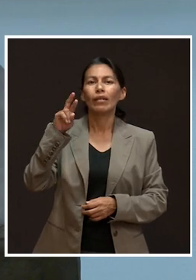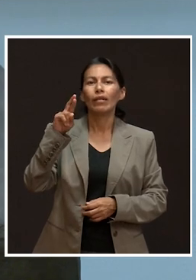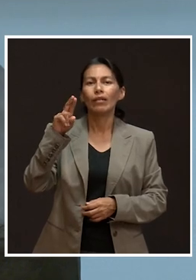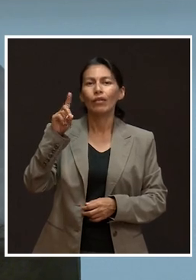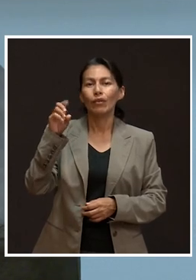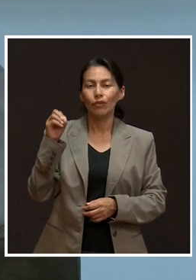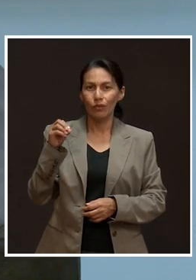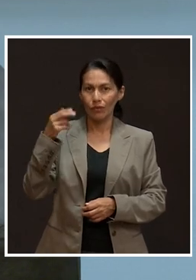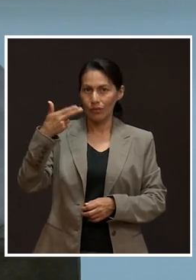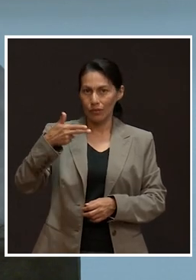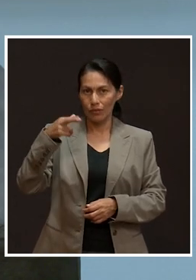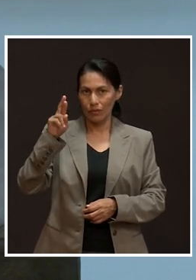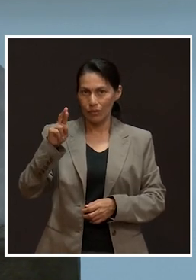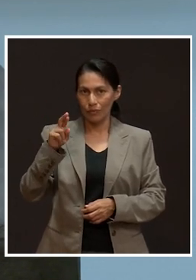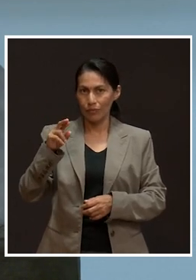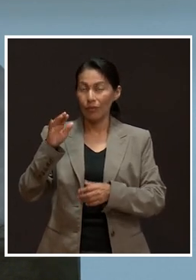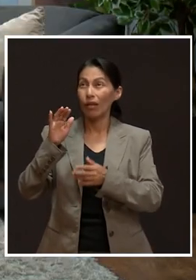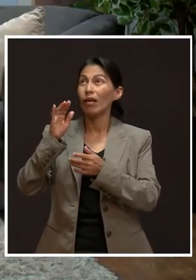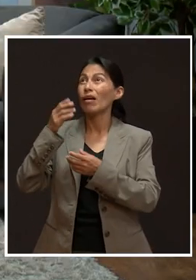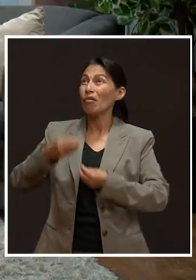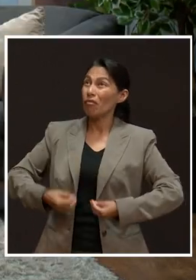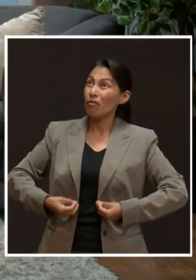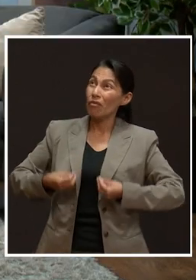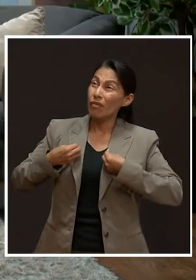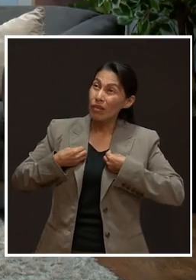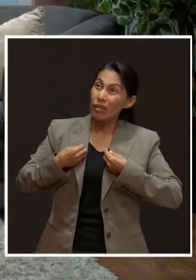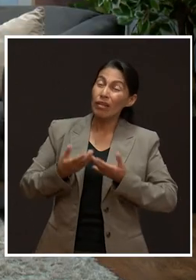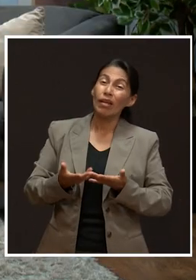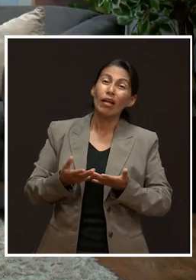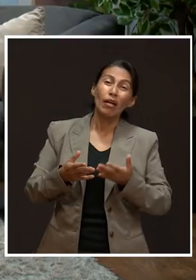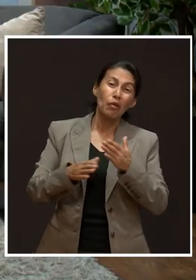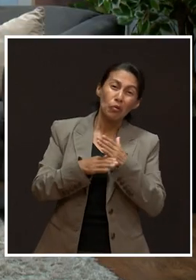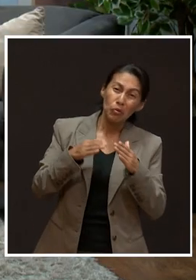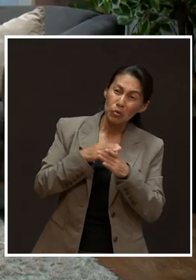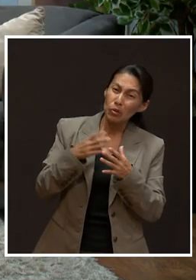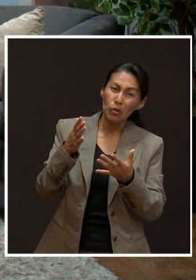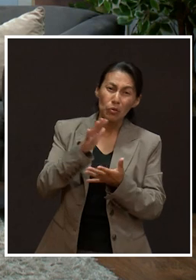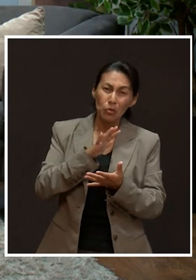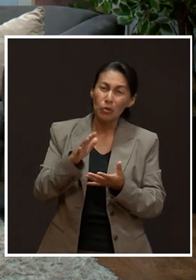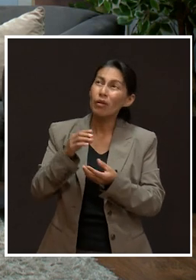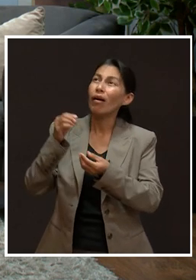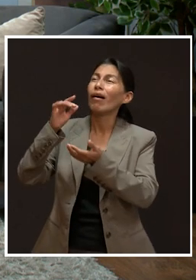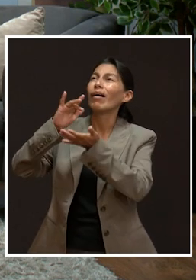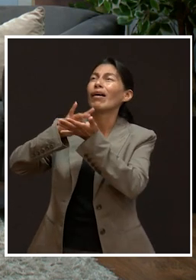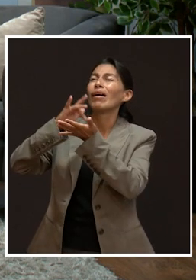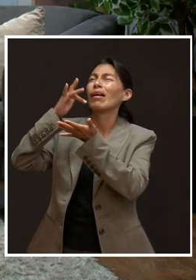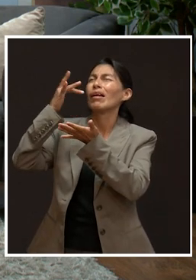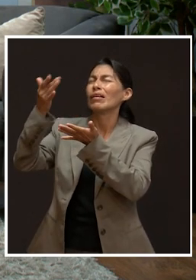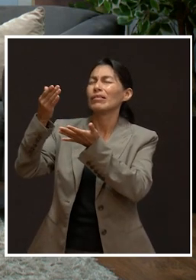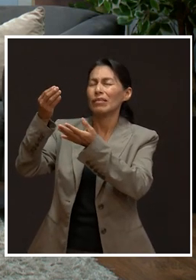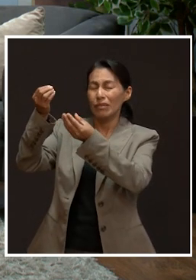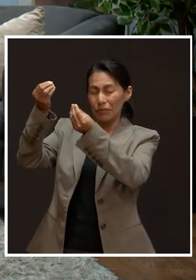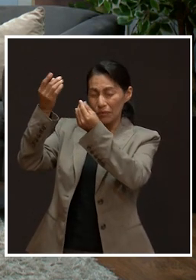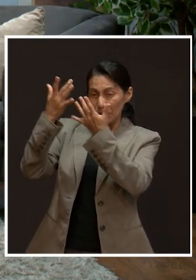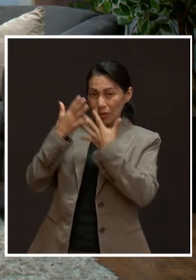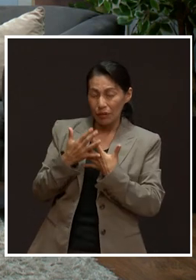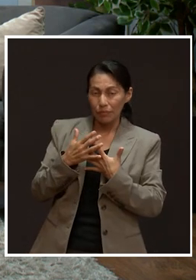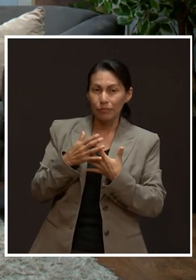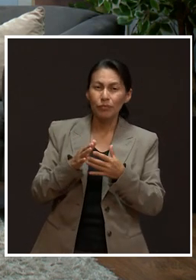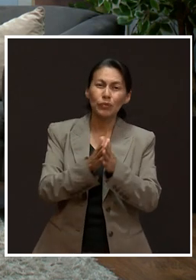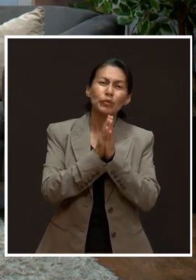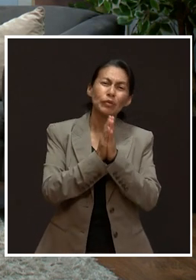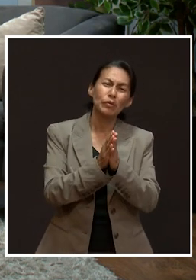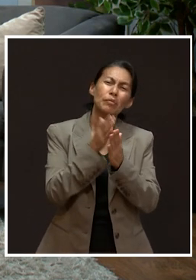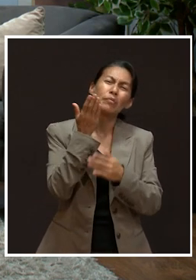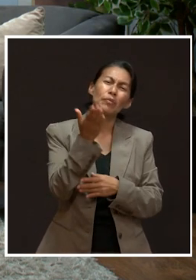Ricardo HR, buenas noches. Agradezco la vida y por las bendiciones que da mi familia. Pido oración